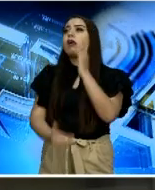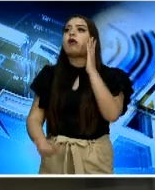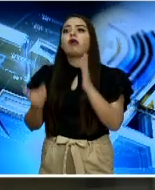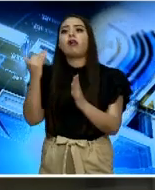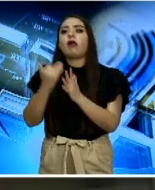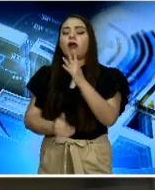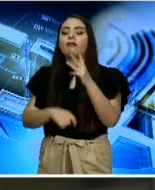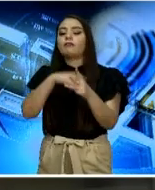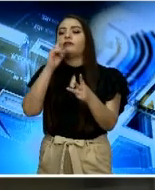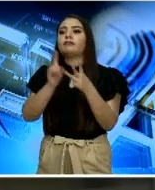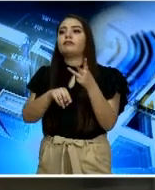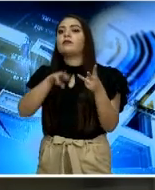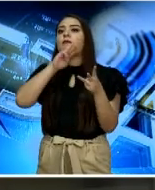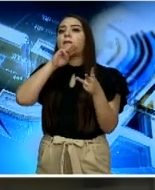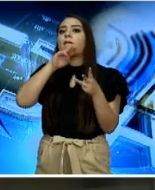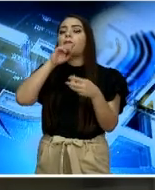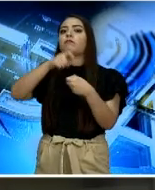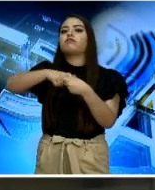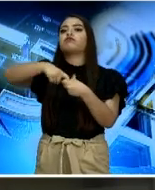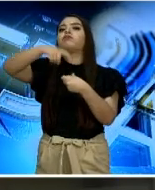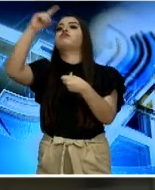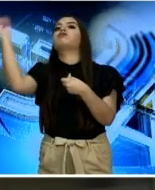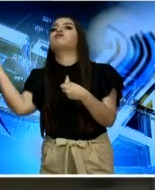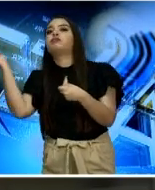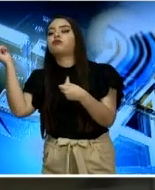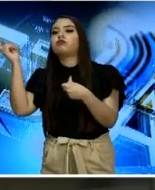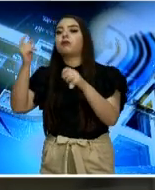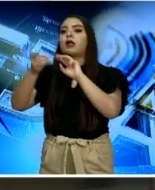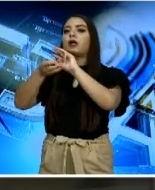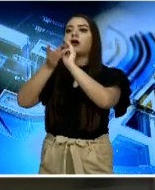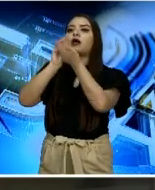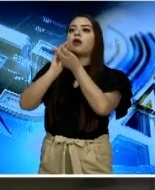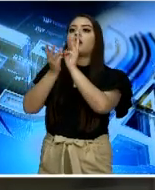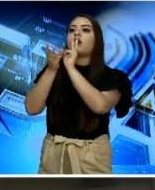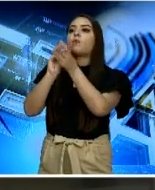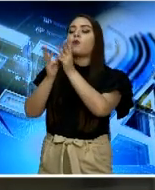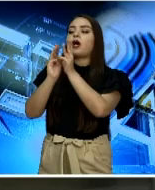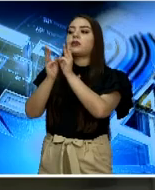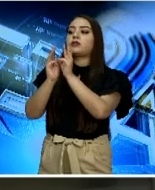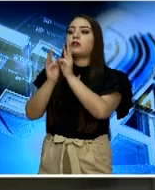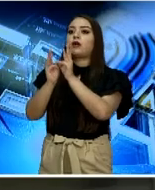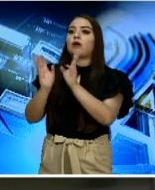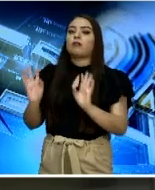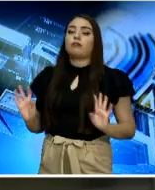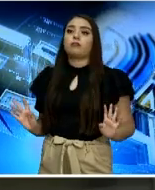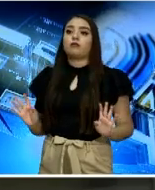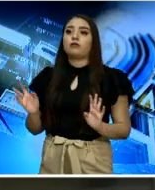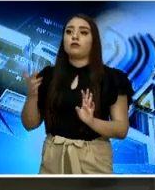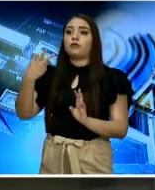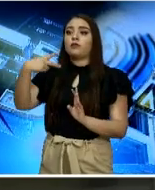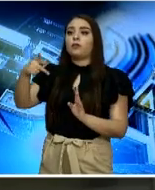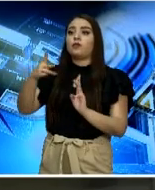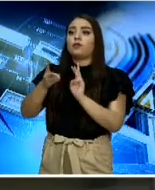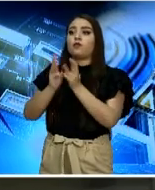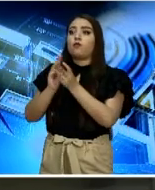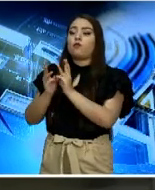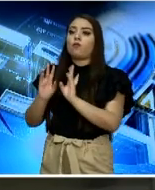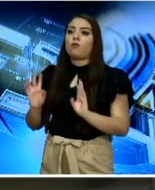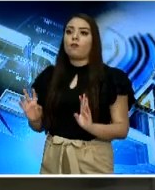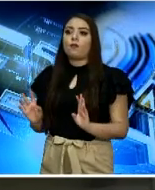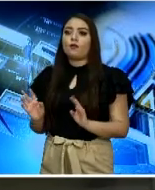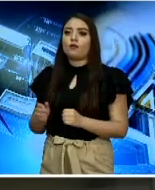abandonó, por así decirlo, ella del grupo de WhatsApp, del grupo escolar en forma unilateral. ¿Será más?